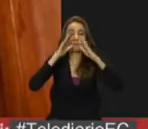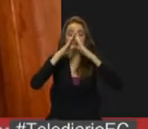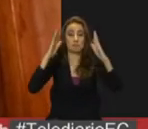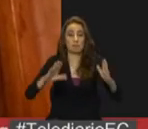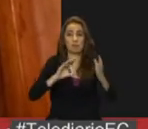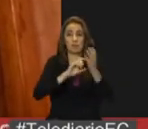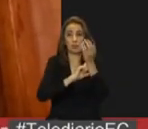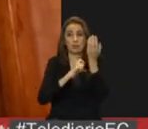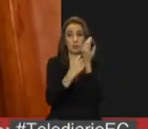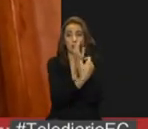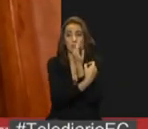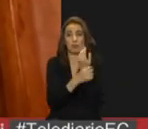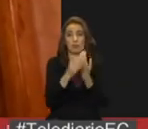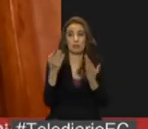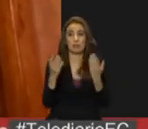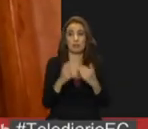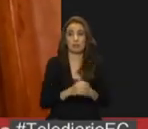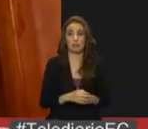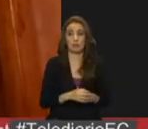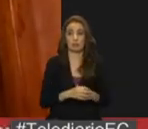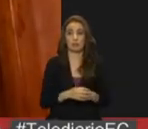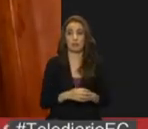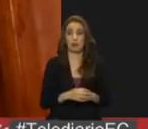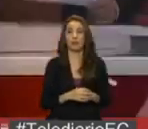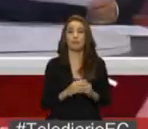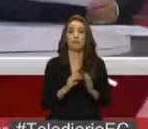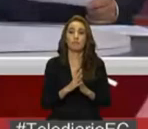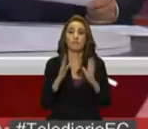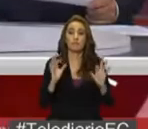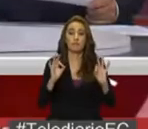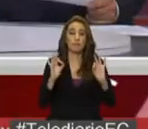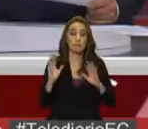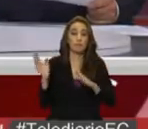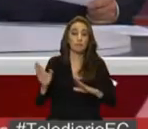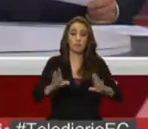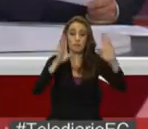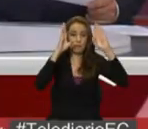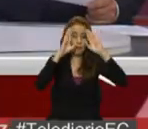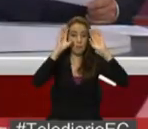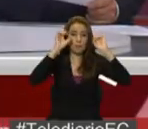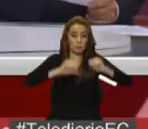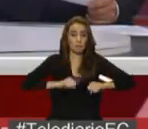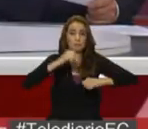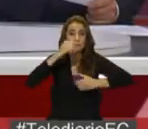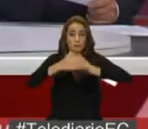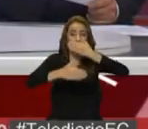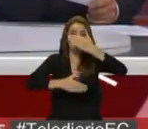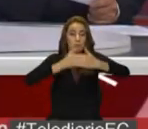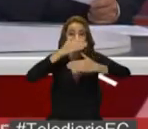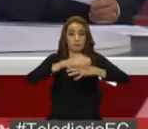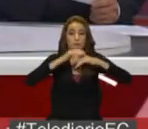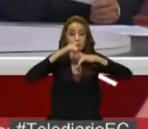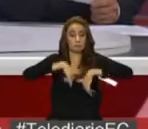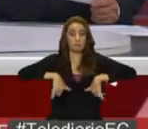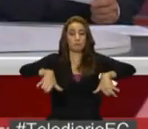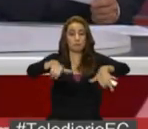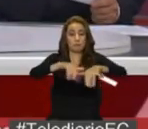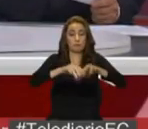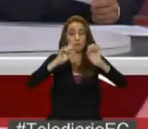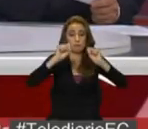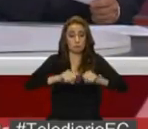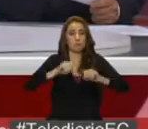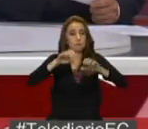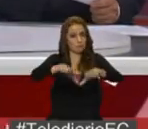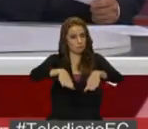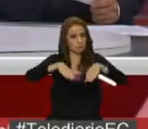grillete en el caso del prefecto. Claro que sí, la ciudadanía está pendiente también de que en ese tipo de temas y en ese tipo de casos se asuman